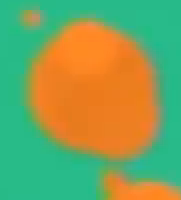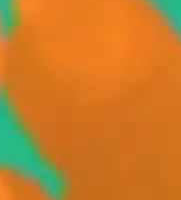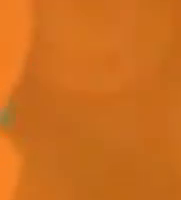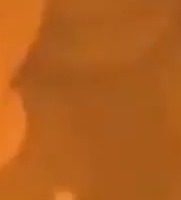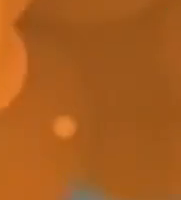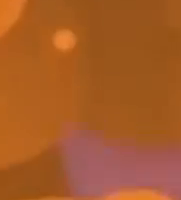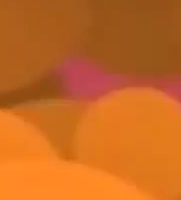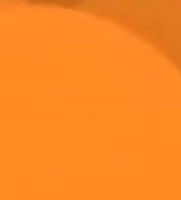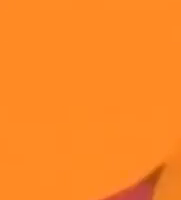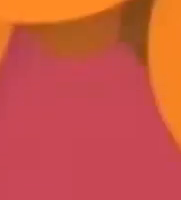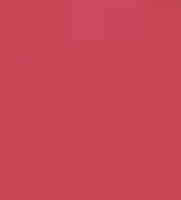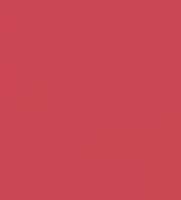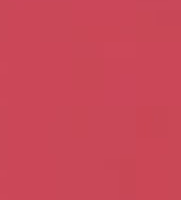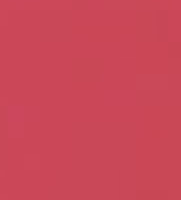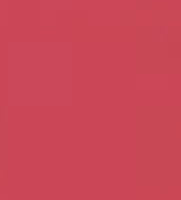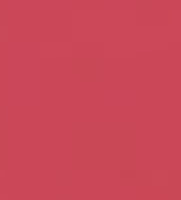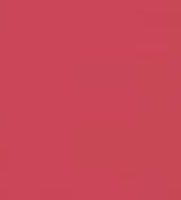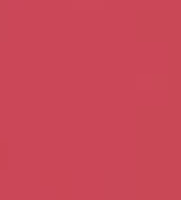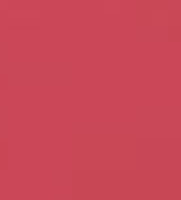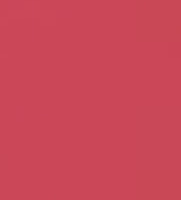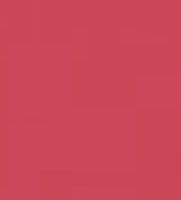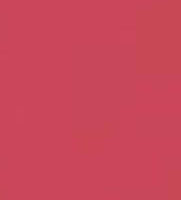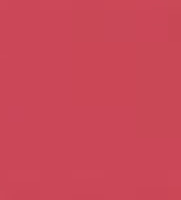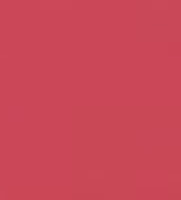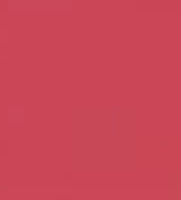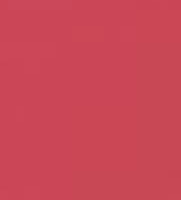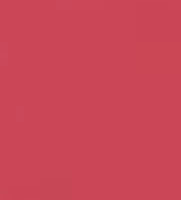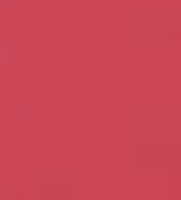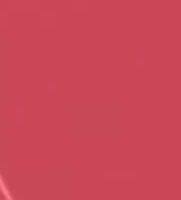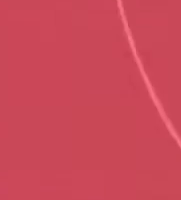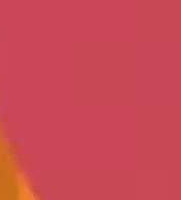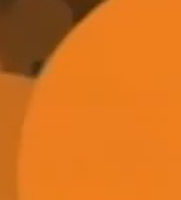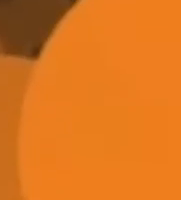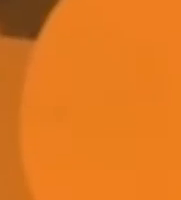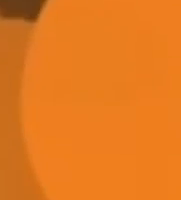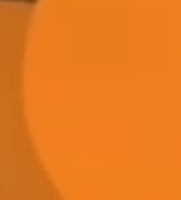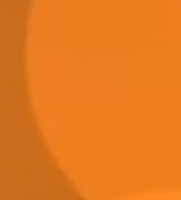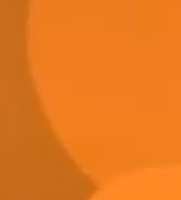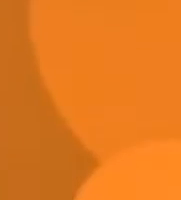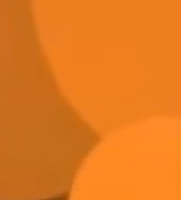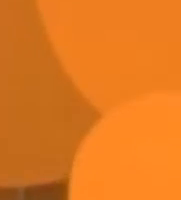Estás viendo las noticias.